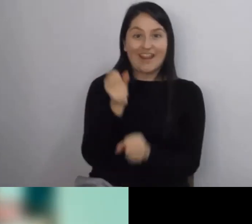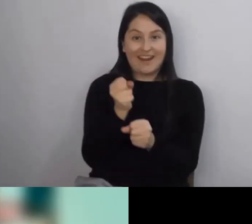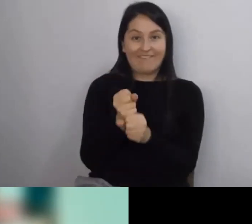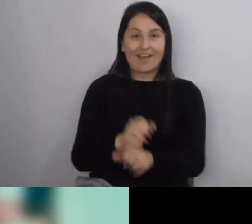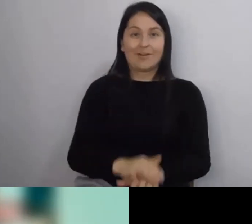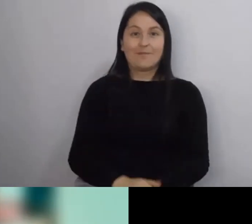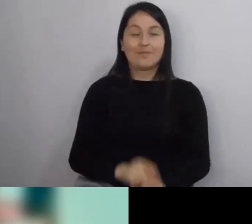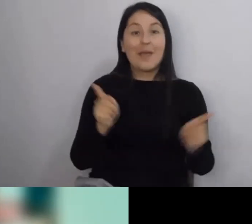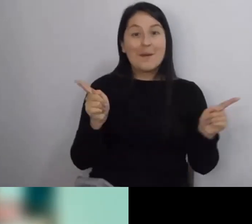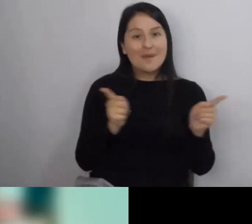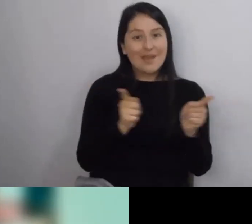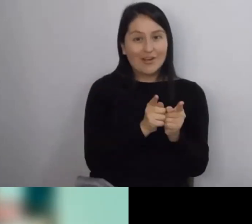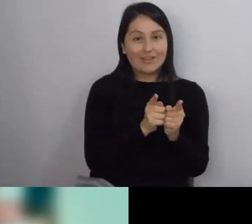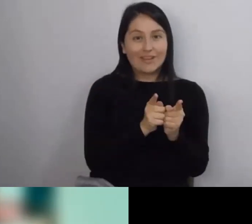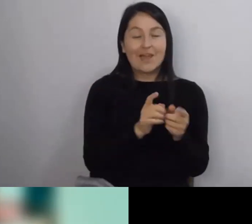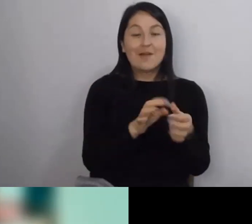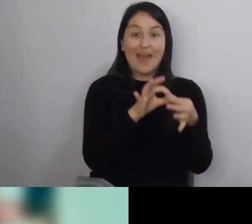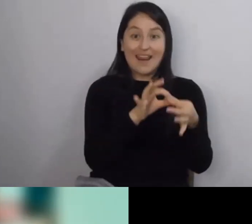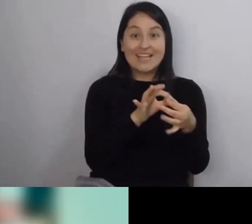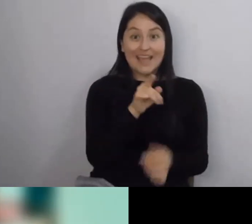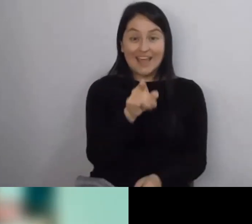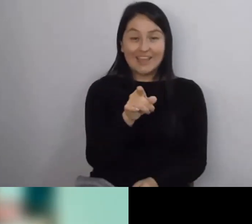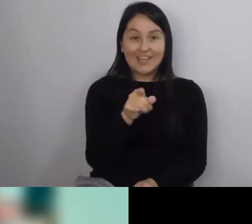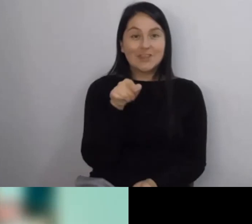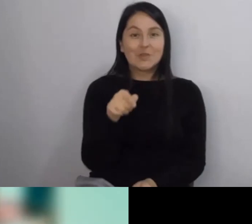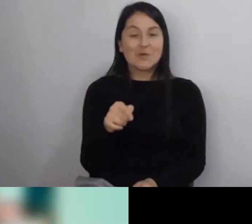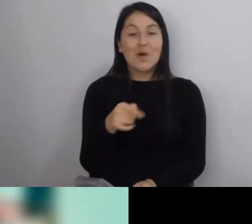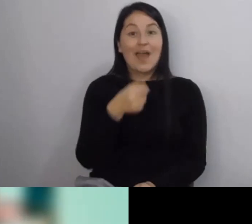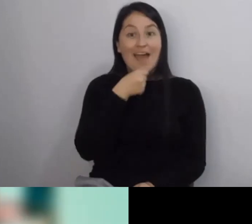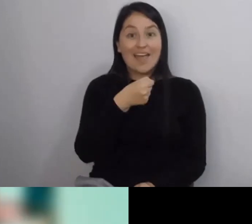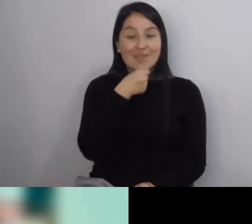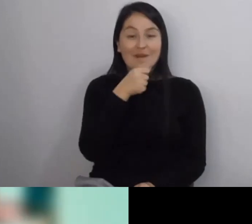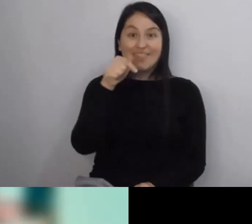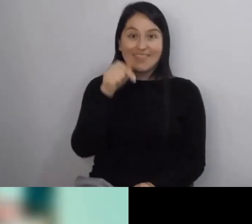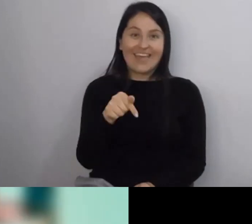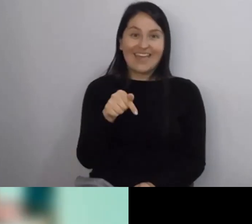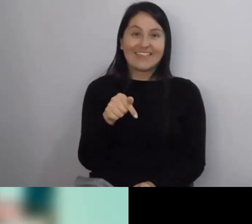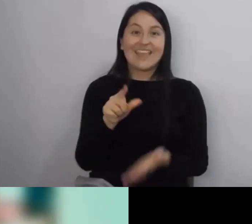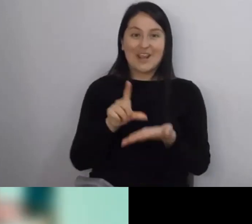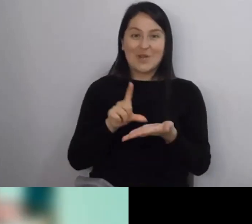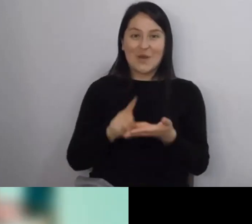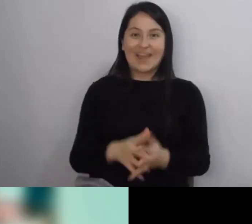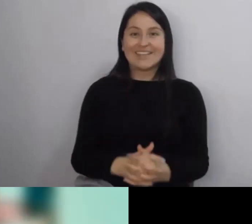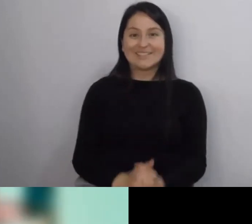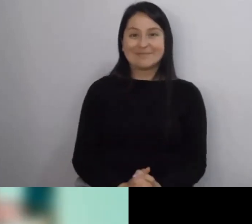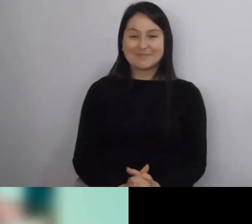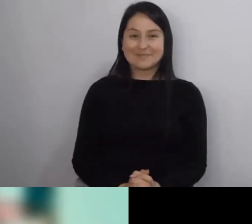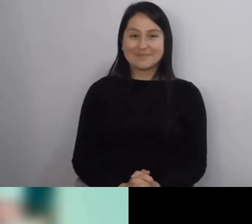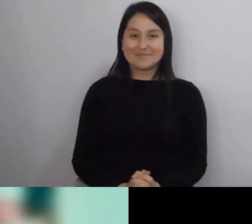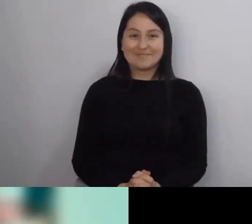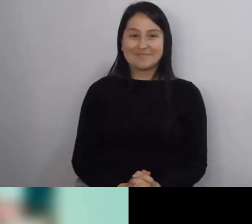También agradecerte a ti y también por ser el animador de este espacio. Gracias, Ignacio. Ya, pues,